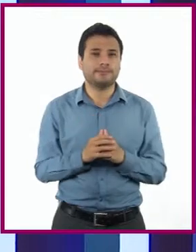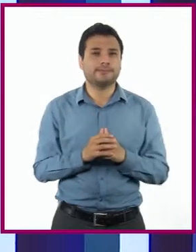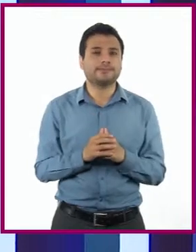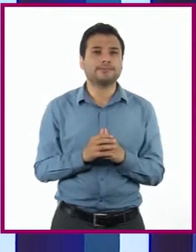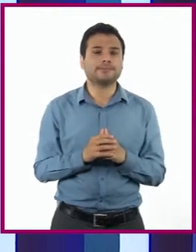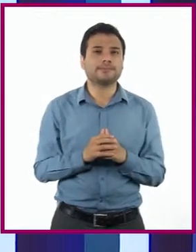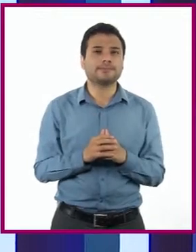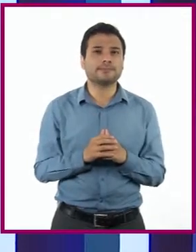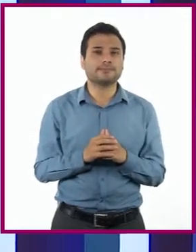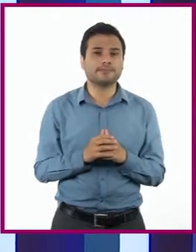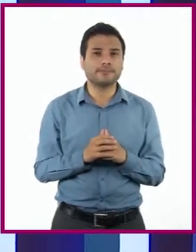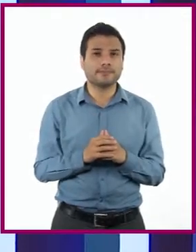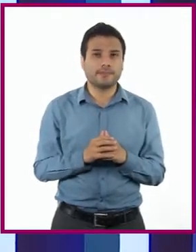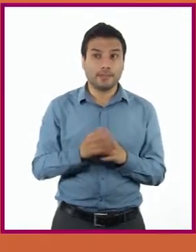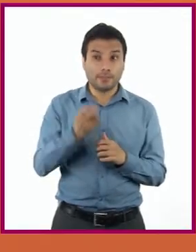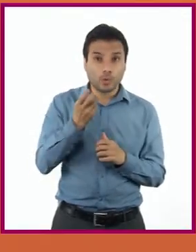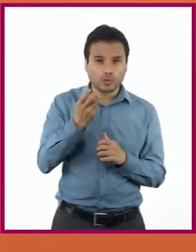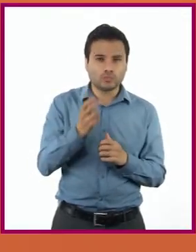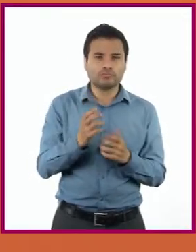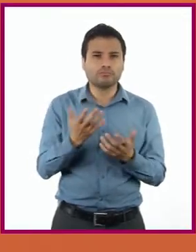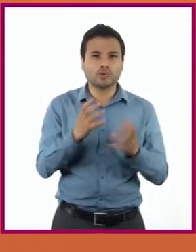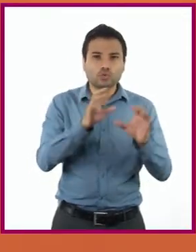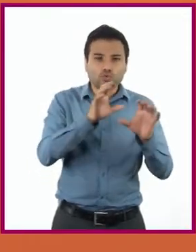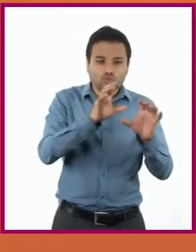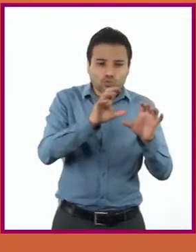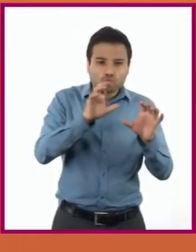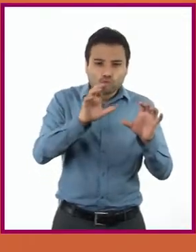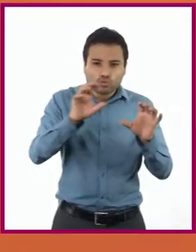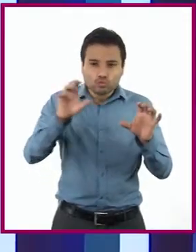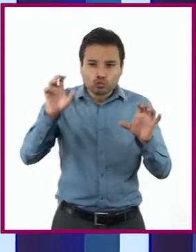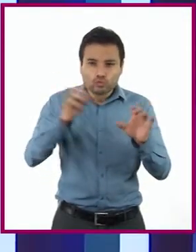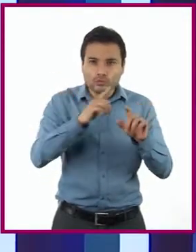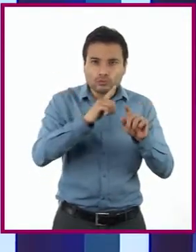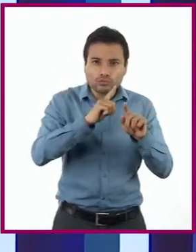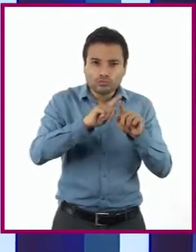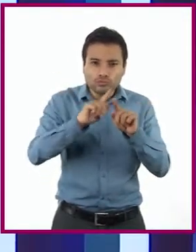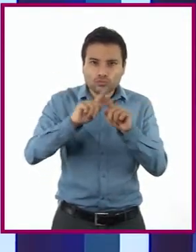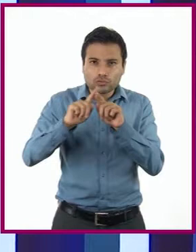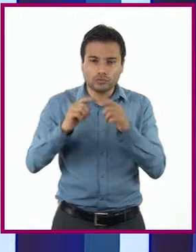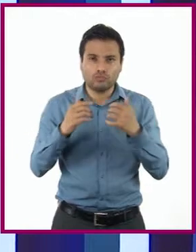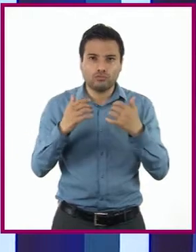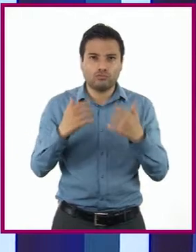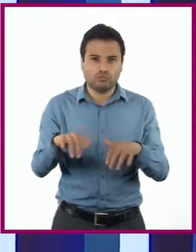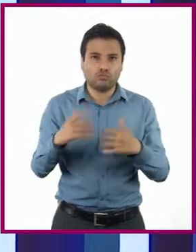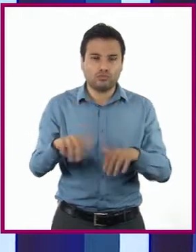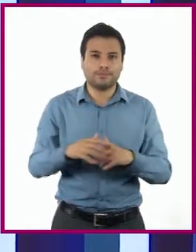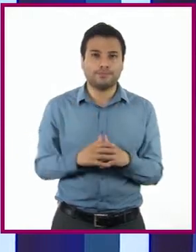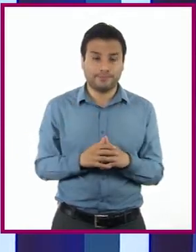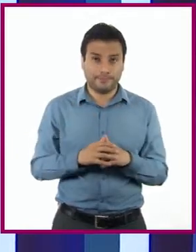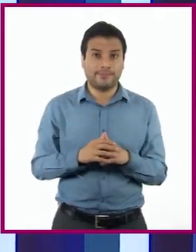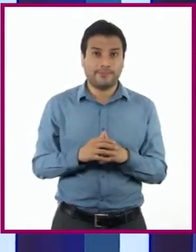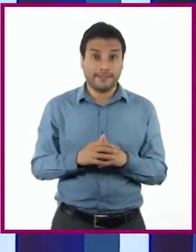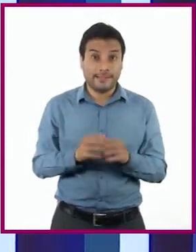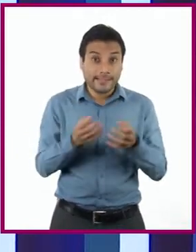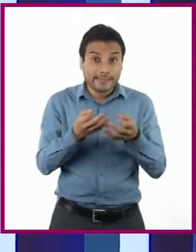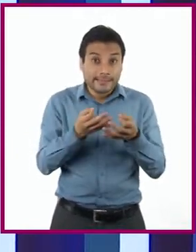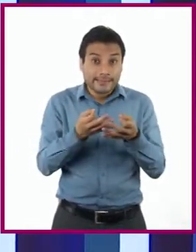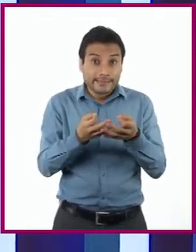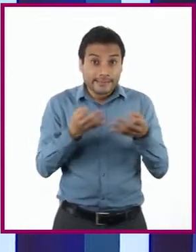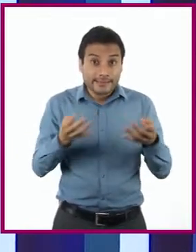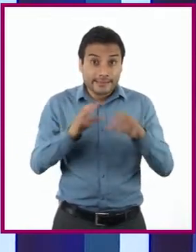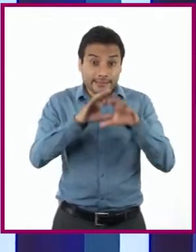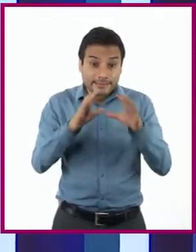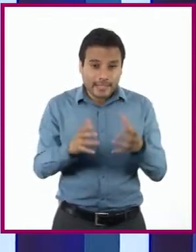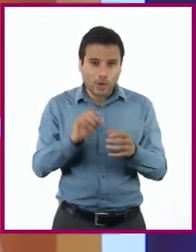teoría sobre la armonía de las esferas, donde todos los cuerpos celestes, incluidos la Tierra, son reconocidos de